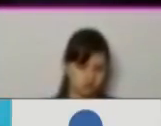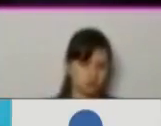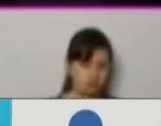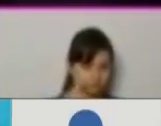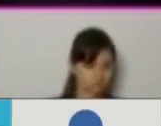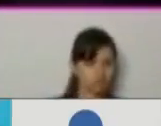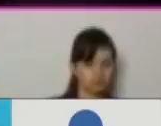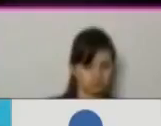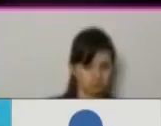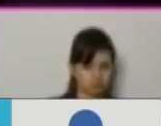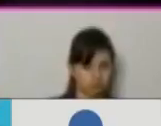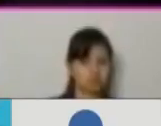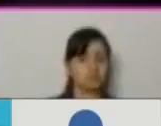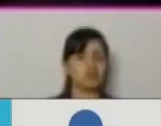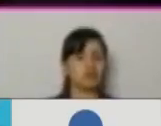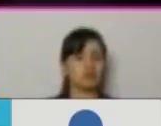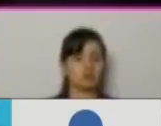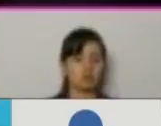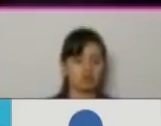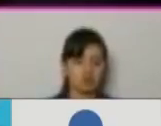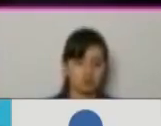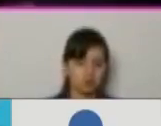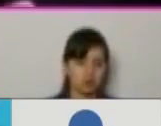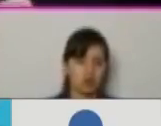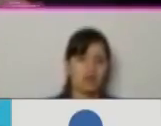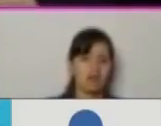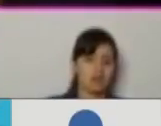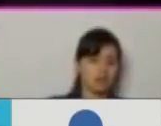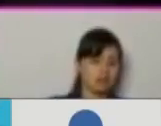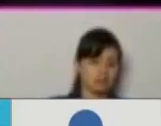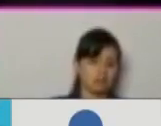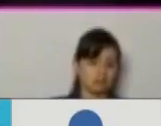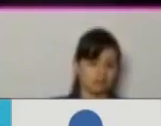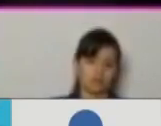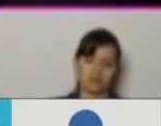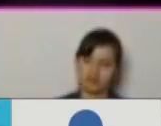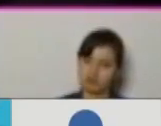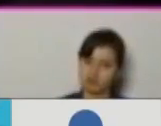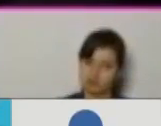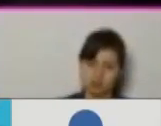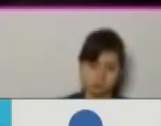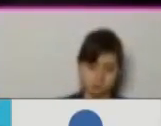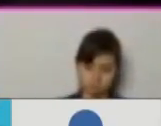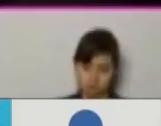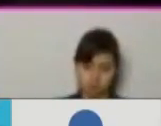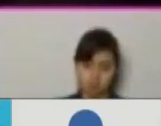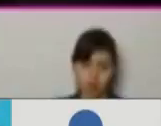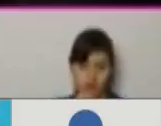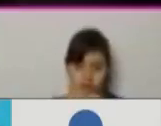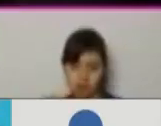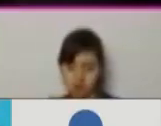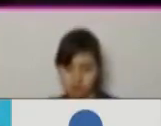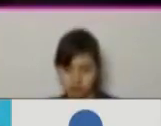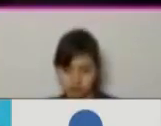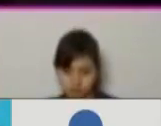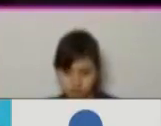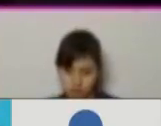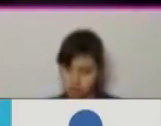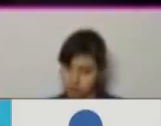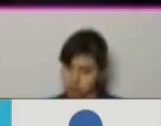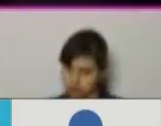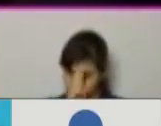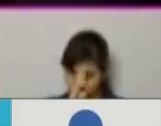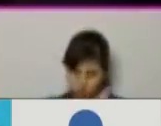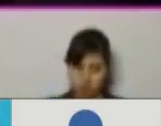que pidieron nuestra intervención, honrar su palabra y respetar a Joaquín Rubio, el